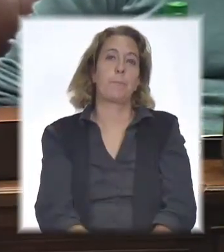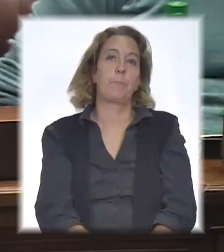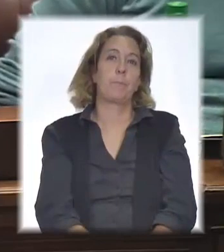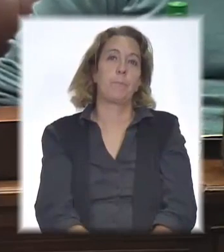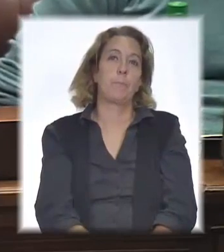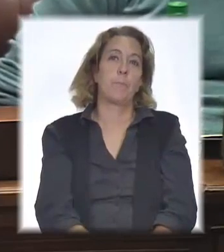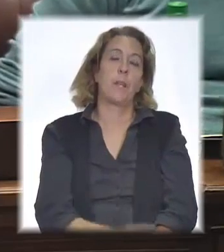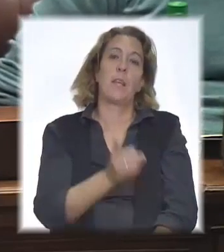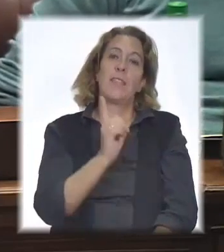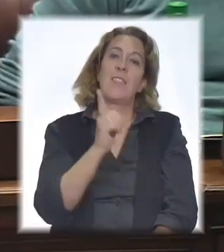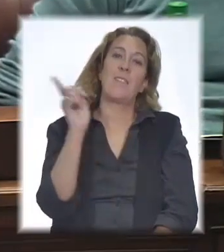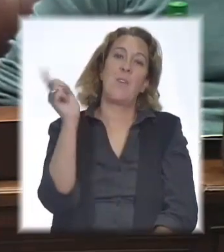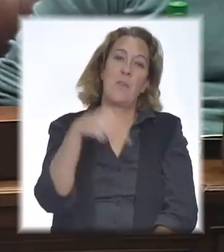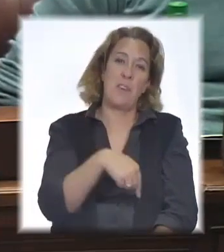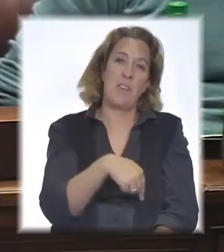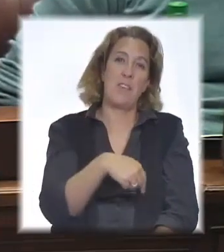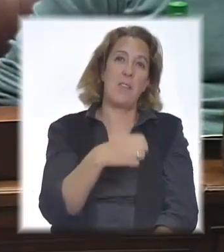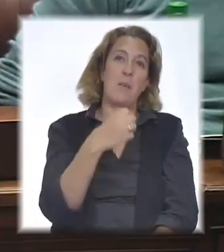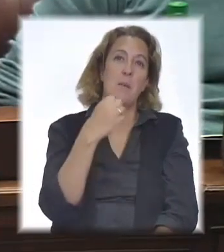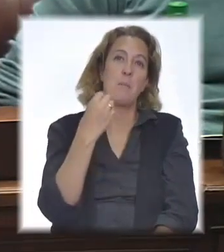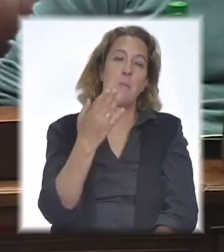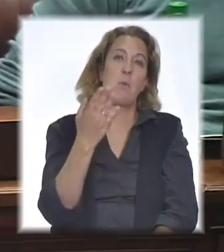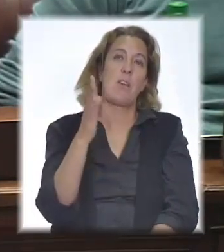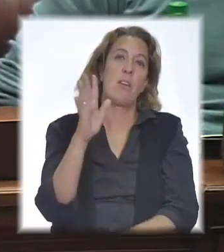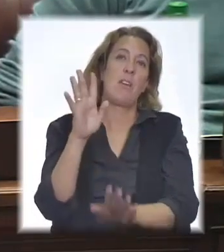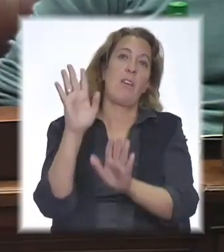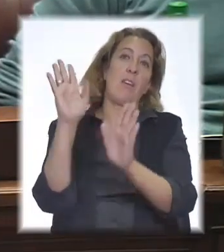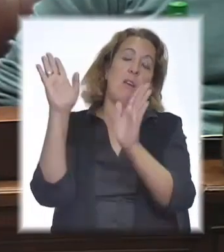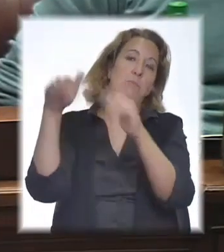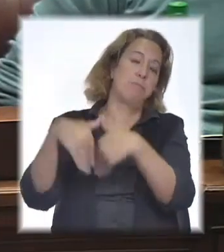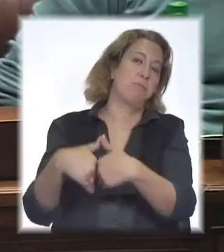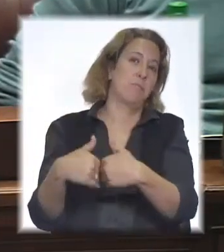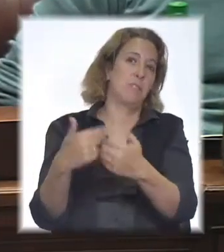y se tuvo que venir porque se fundió de la farmacia